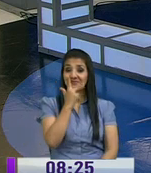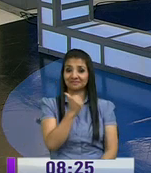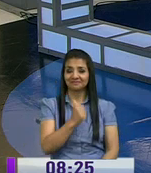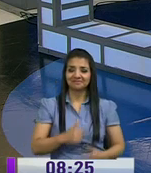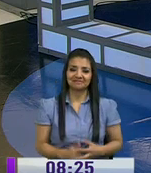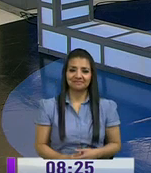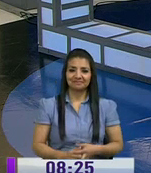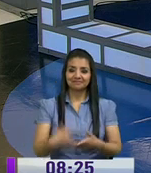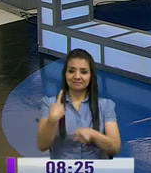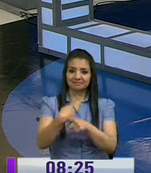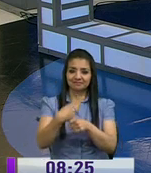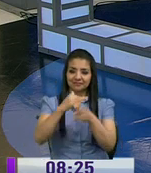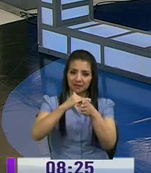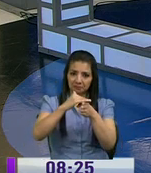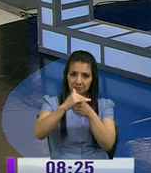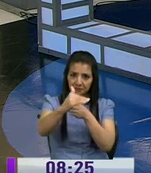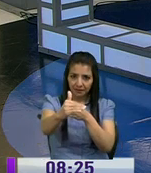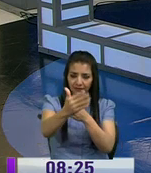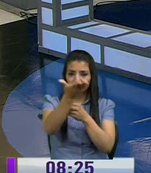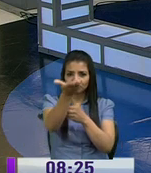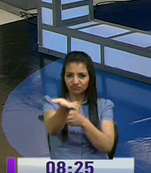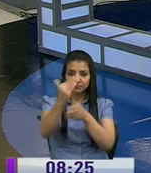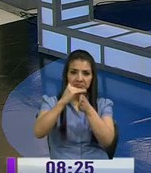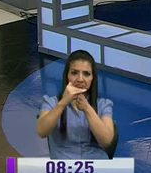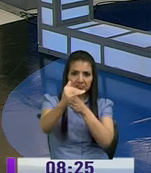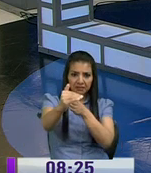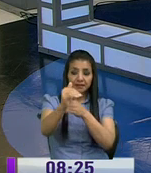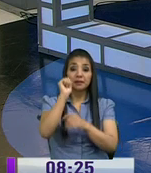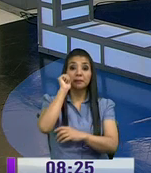hacemos extensiva la invitación para que